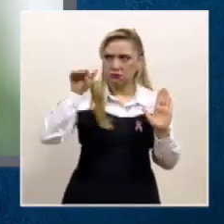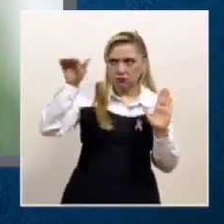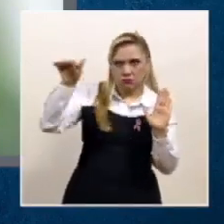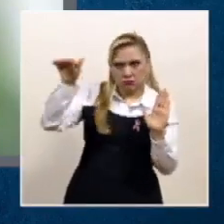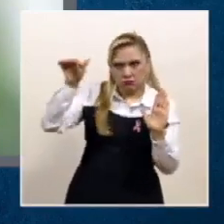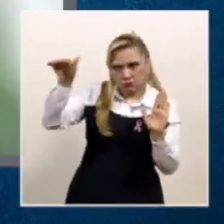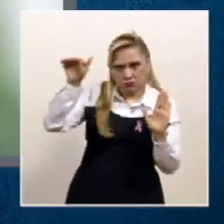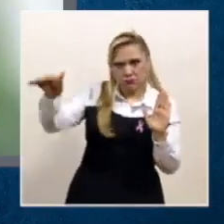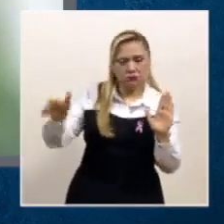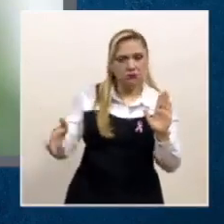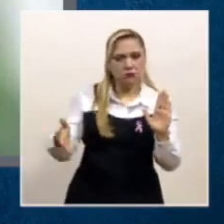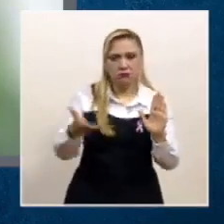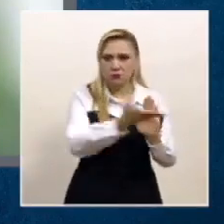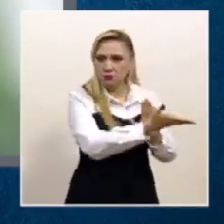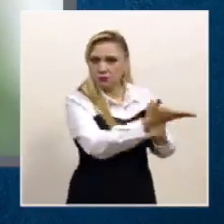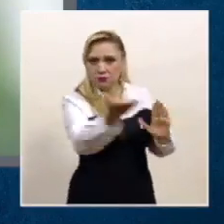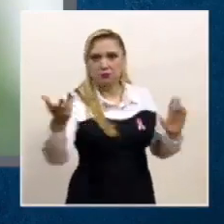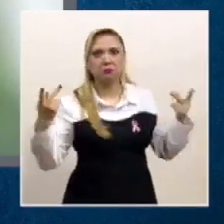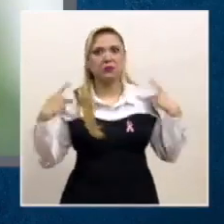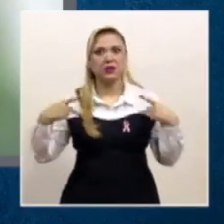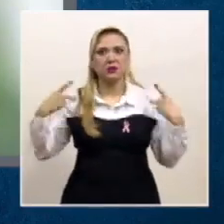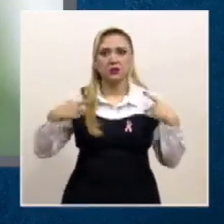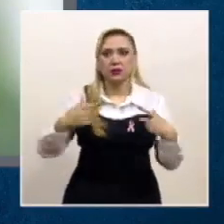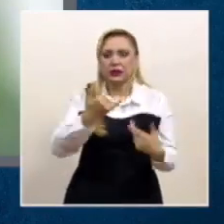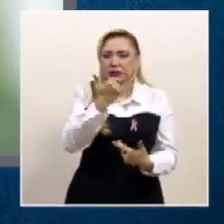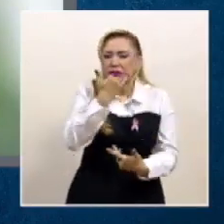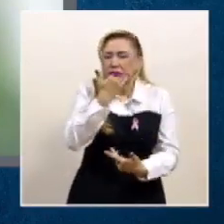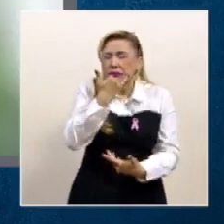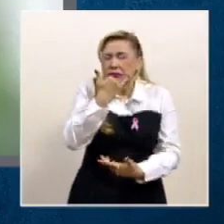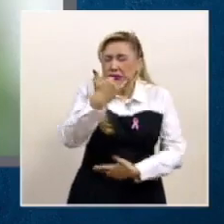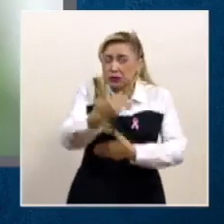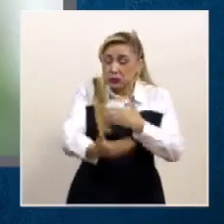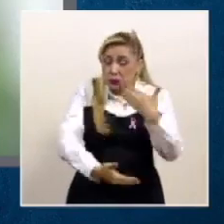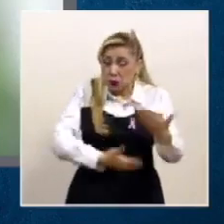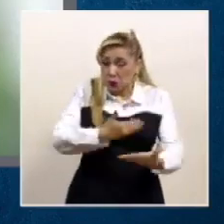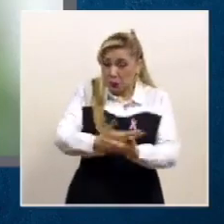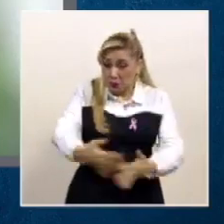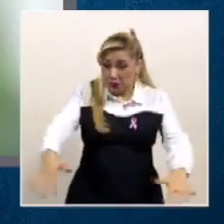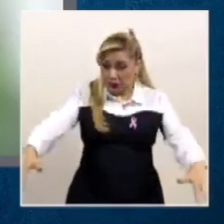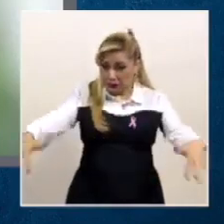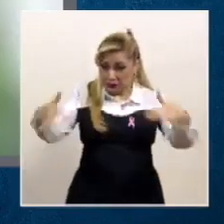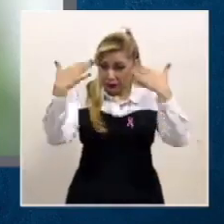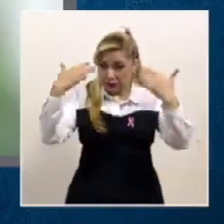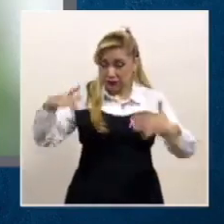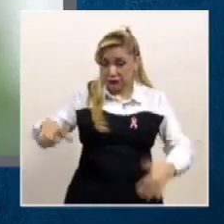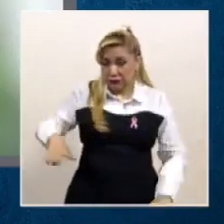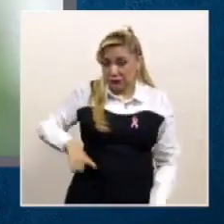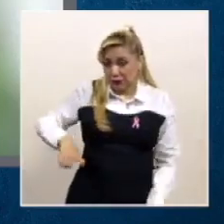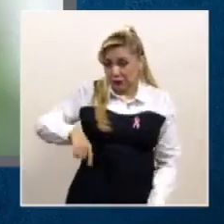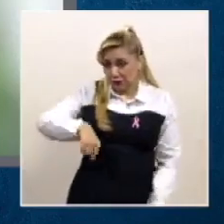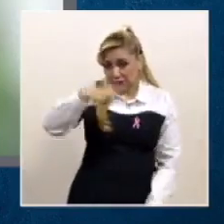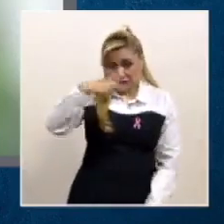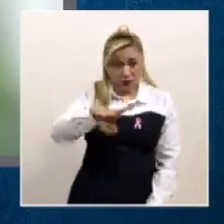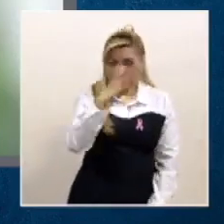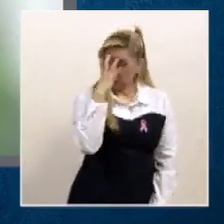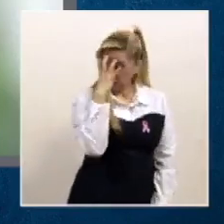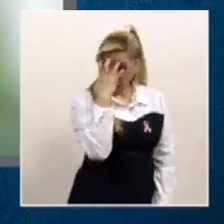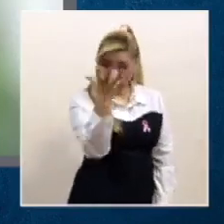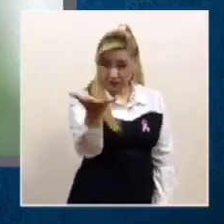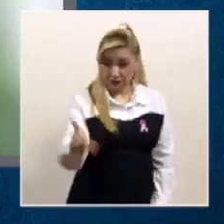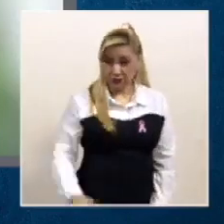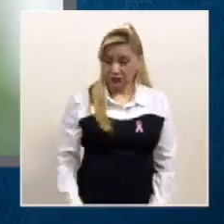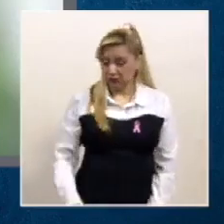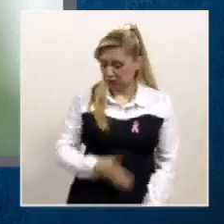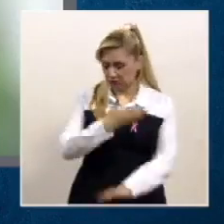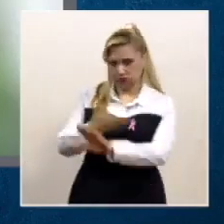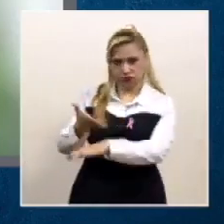llamado al público, una disculpa pública del Estado mexicano por haber violentado este tema. Y pues